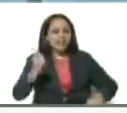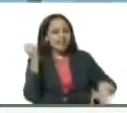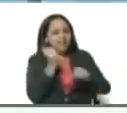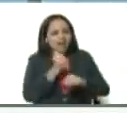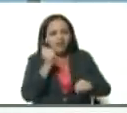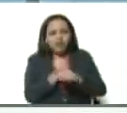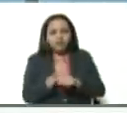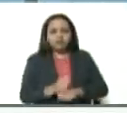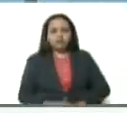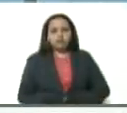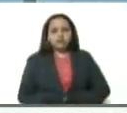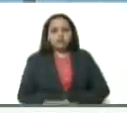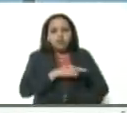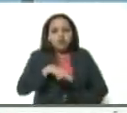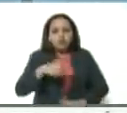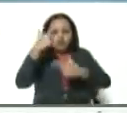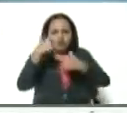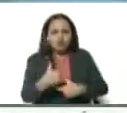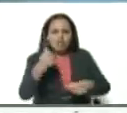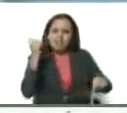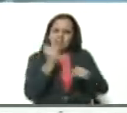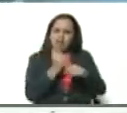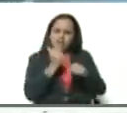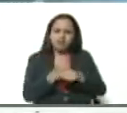trabajo, somos gente de trabajo,